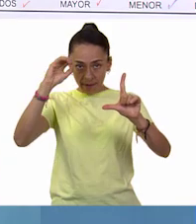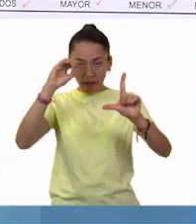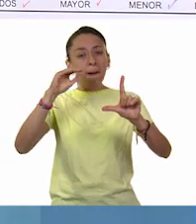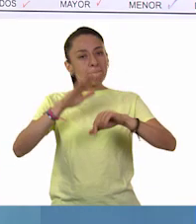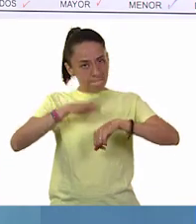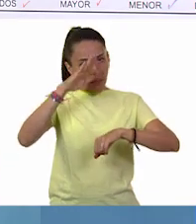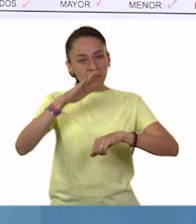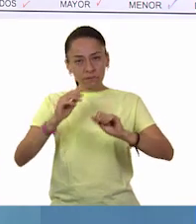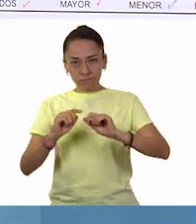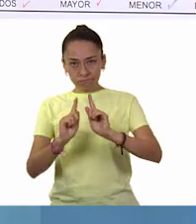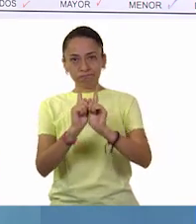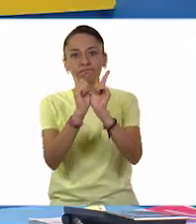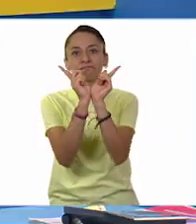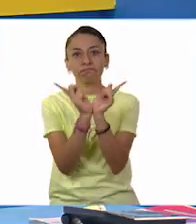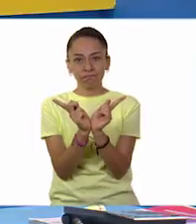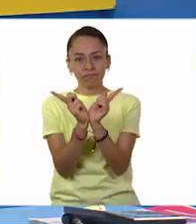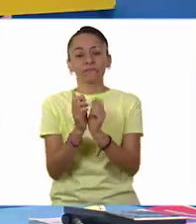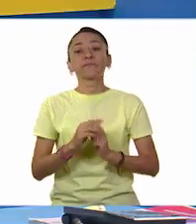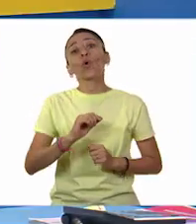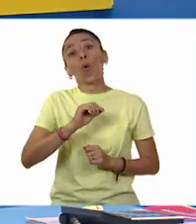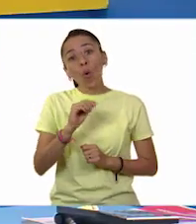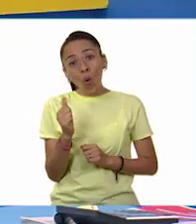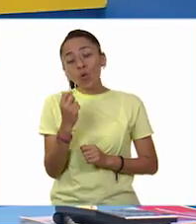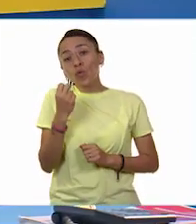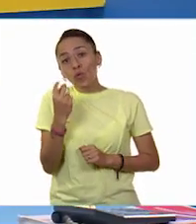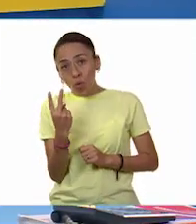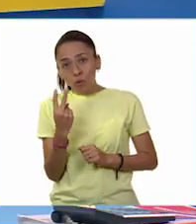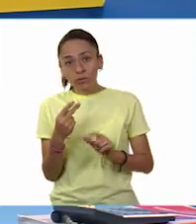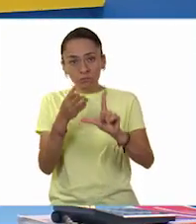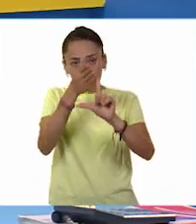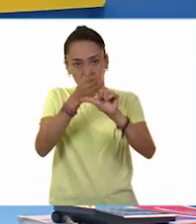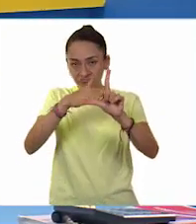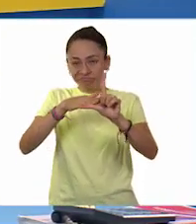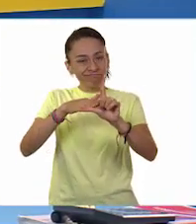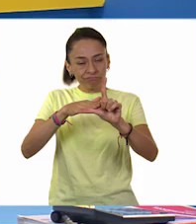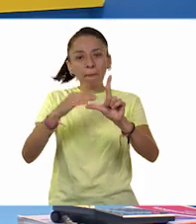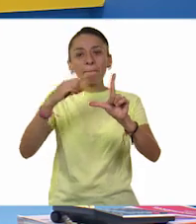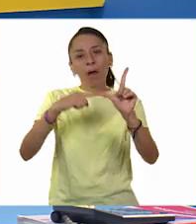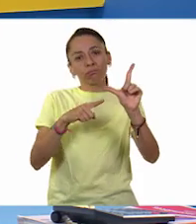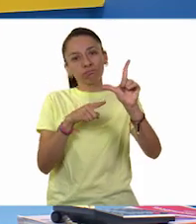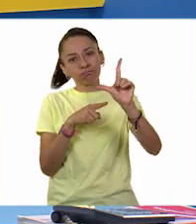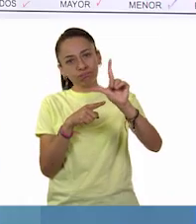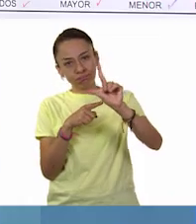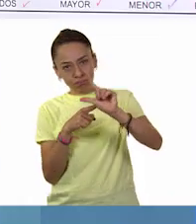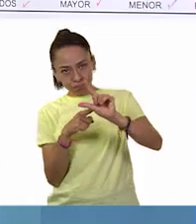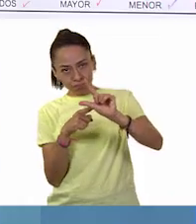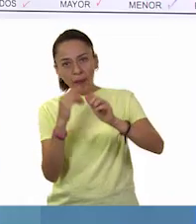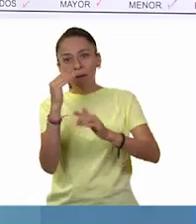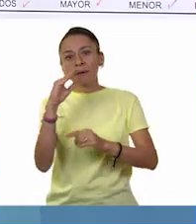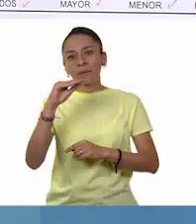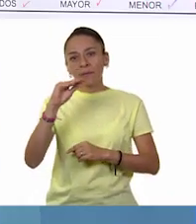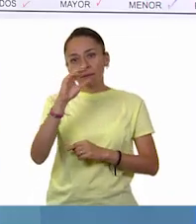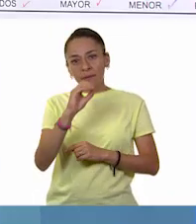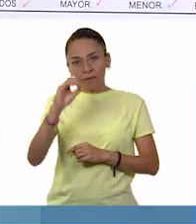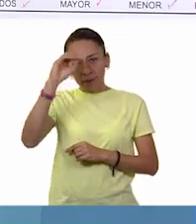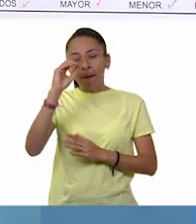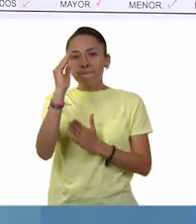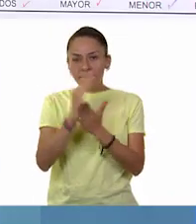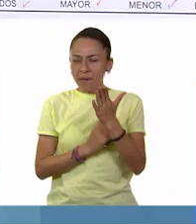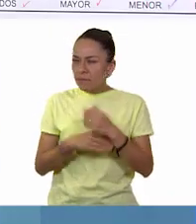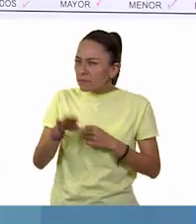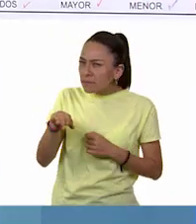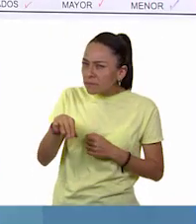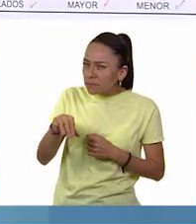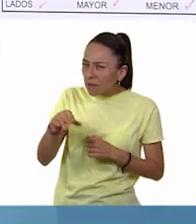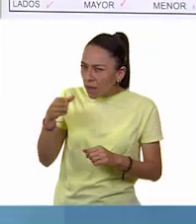90 grados. Entonces, nuestra clase del día de hoy se va a centrar en los rombos. Así es que